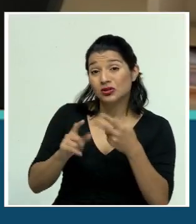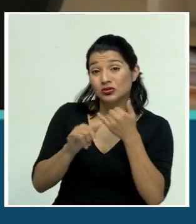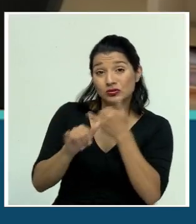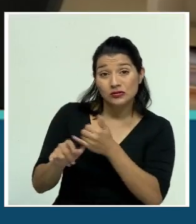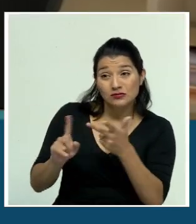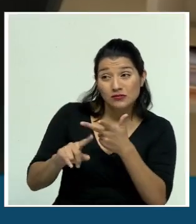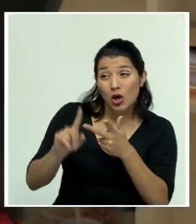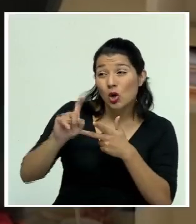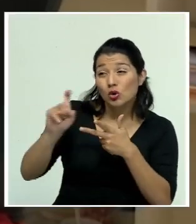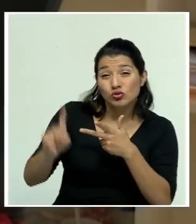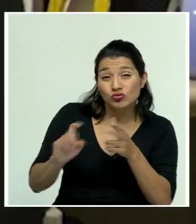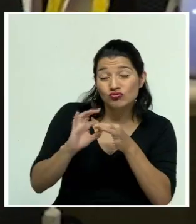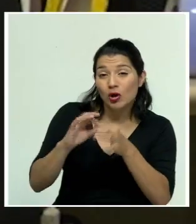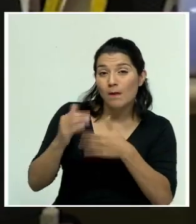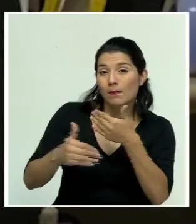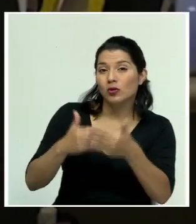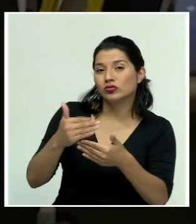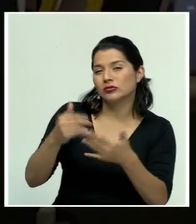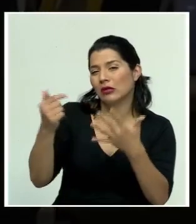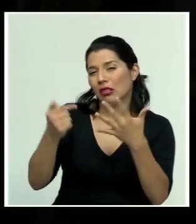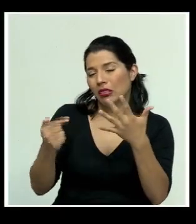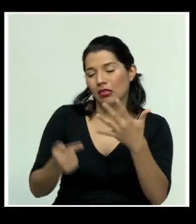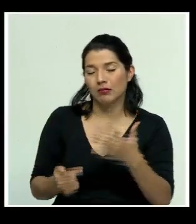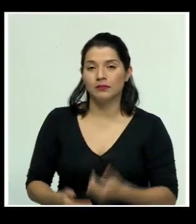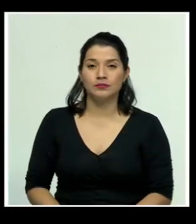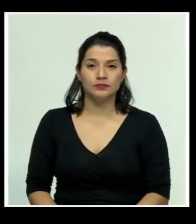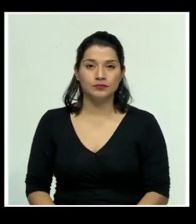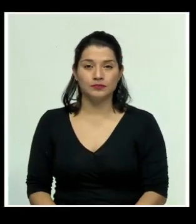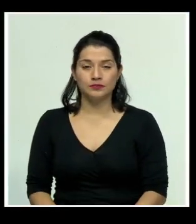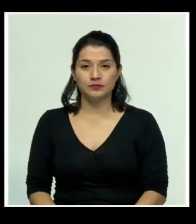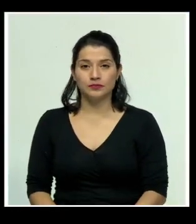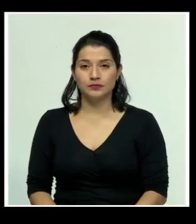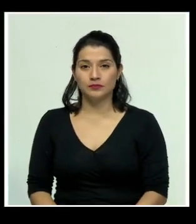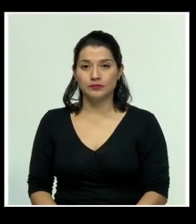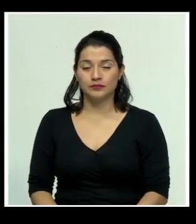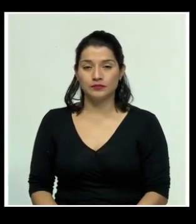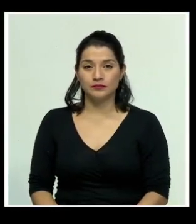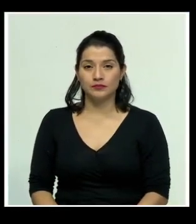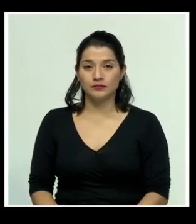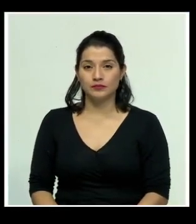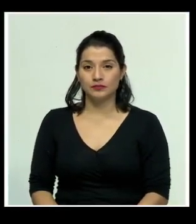a consultar sobre sus procesos, entre otras gestiones.